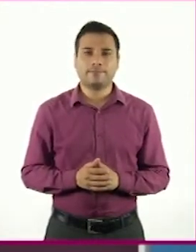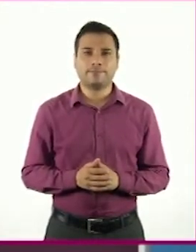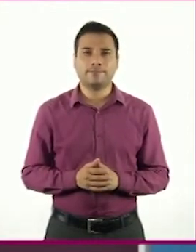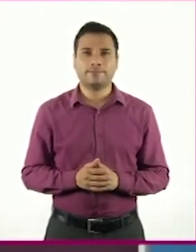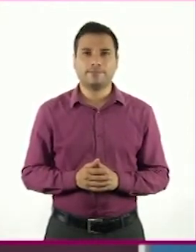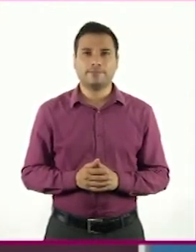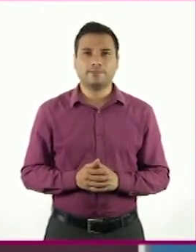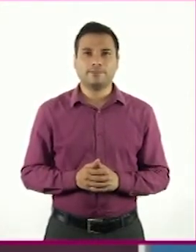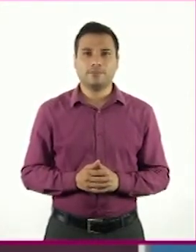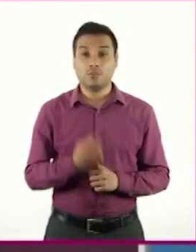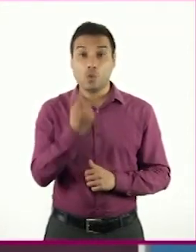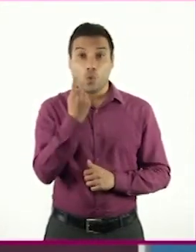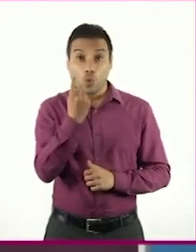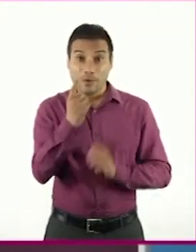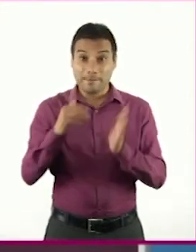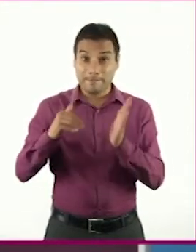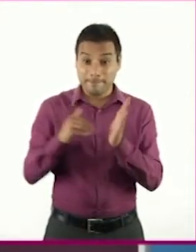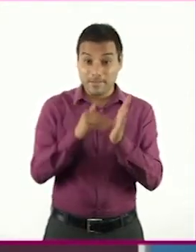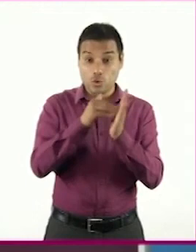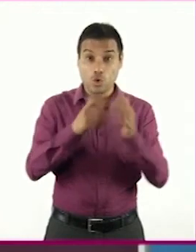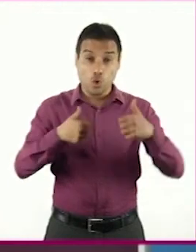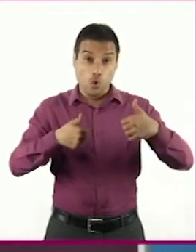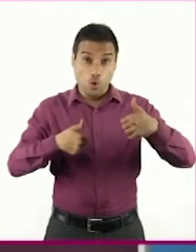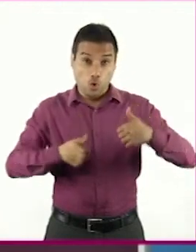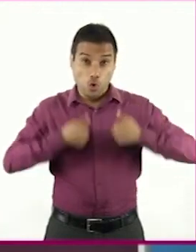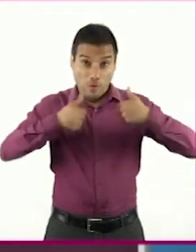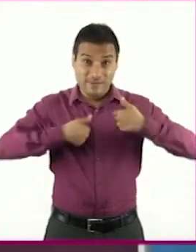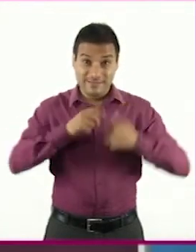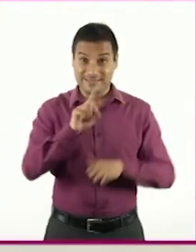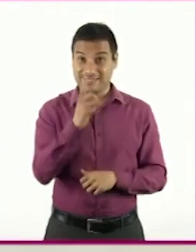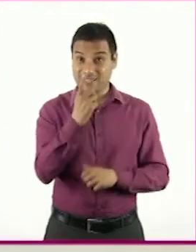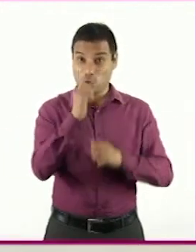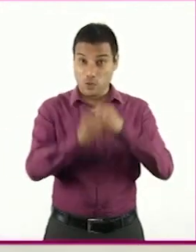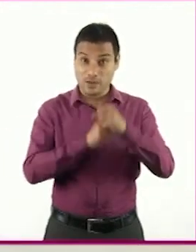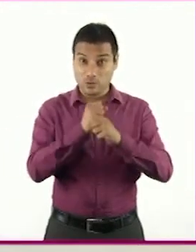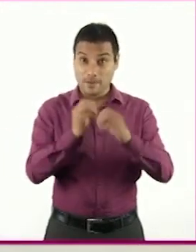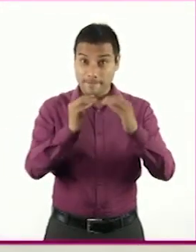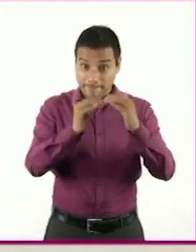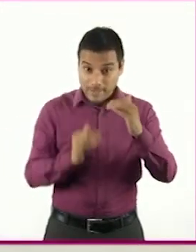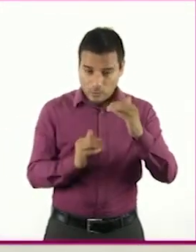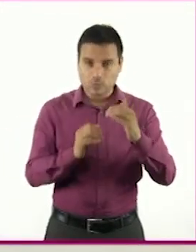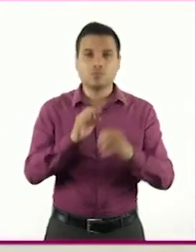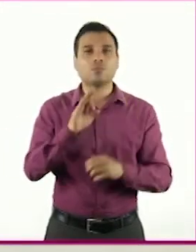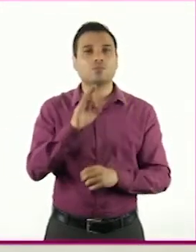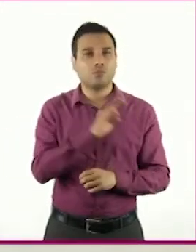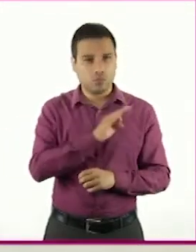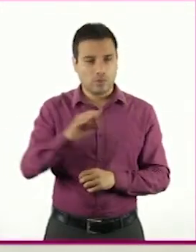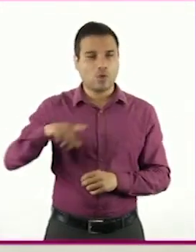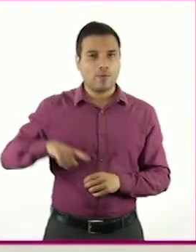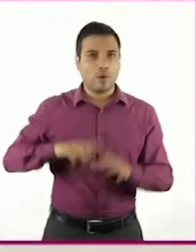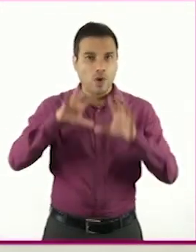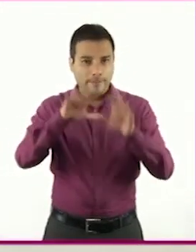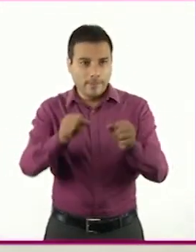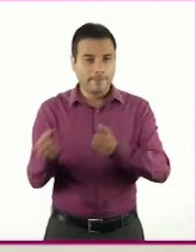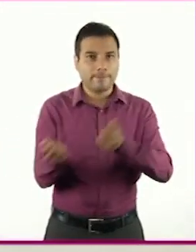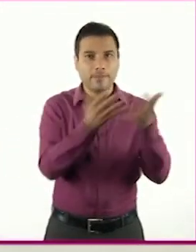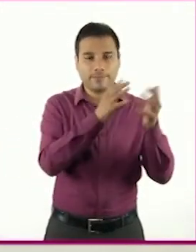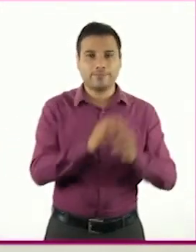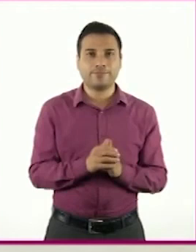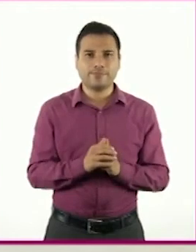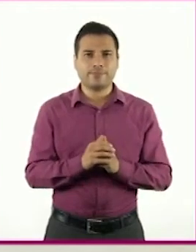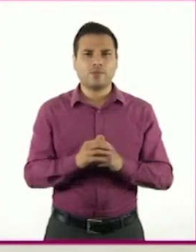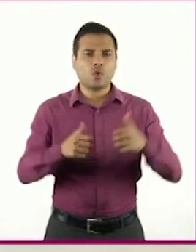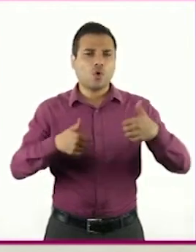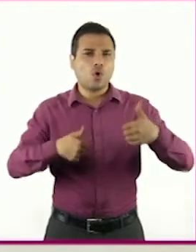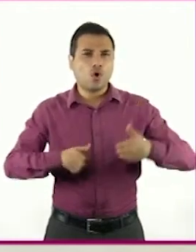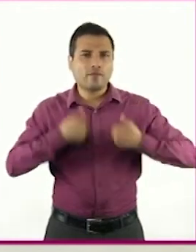poco menos de 1 millón de jóvenes menores de 31 años. La mayoría de los participantes son jóvenes que ingresaron